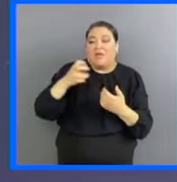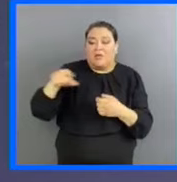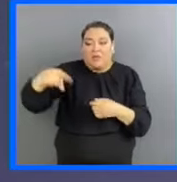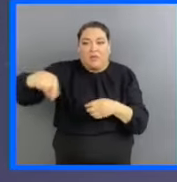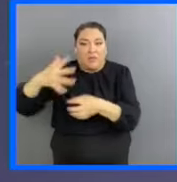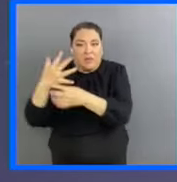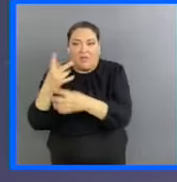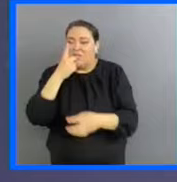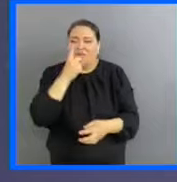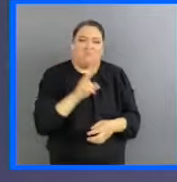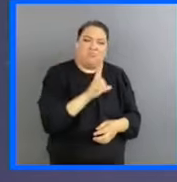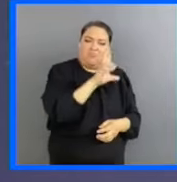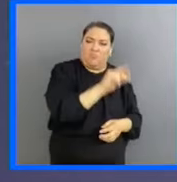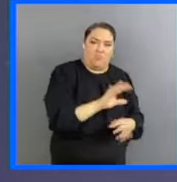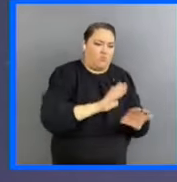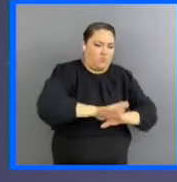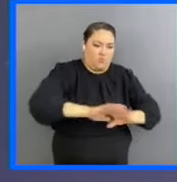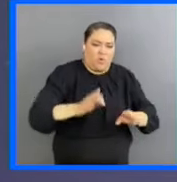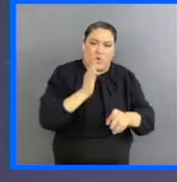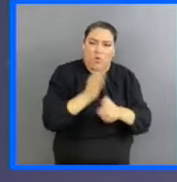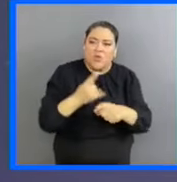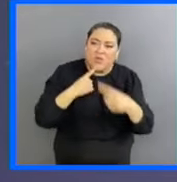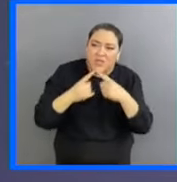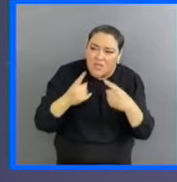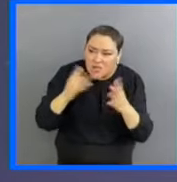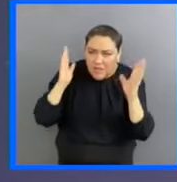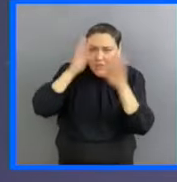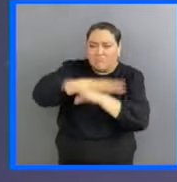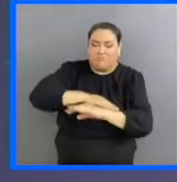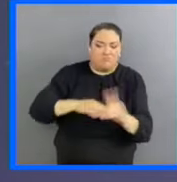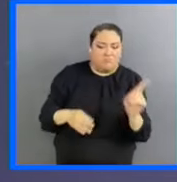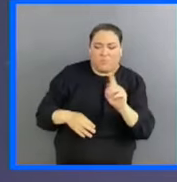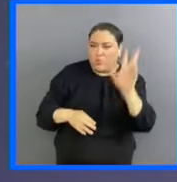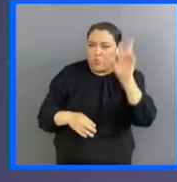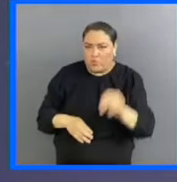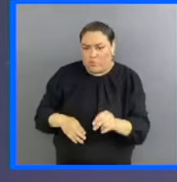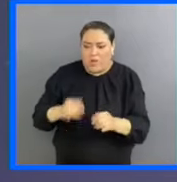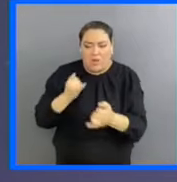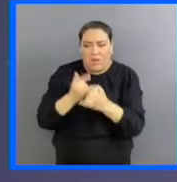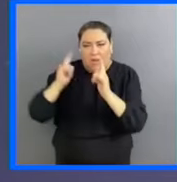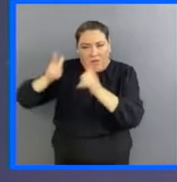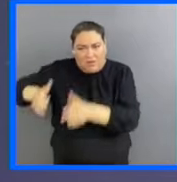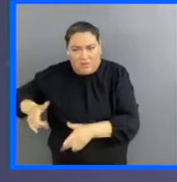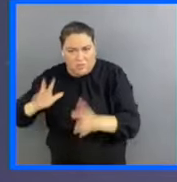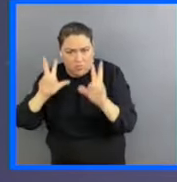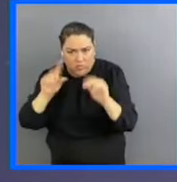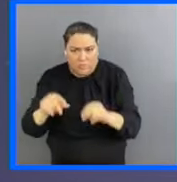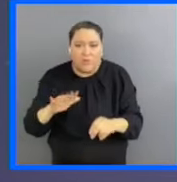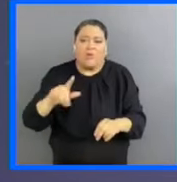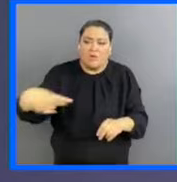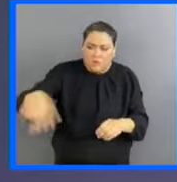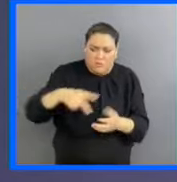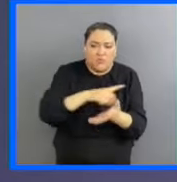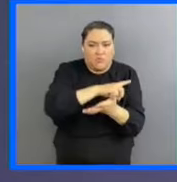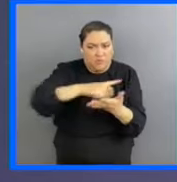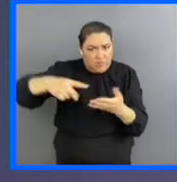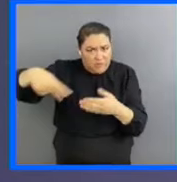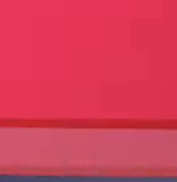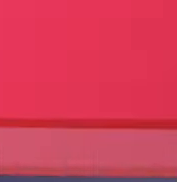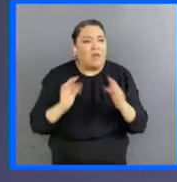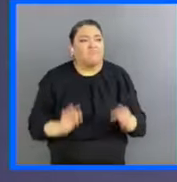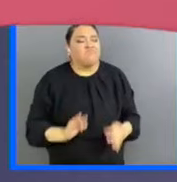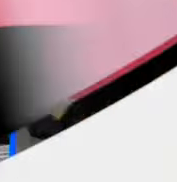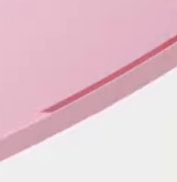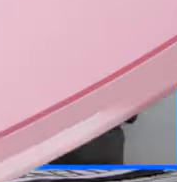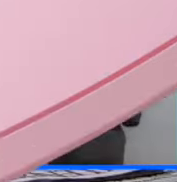de Israel de iniciar una negociación política y desarmarse, pues alegó que tiene el derecho legítimo a defenderse.